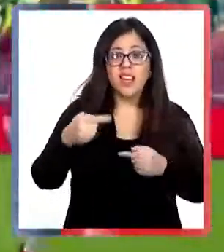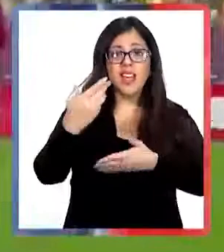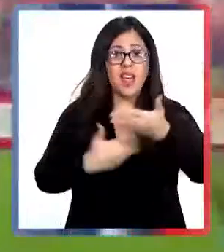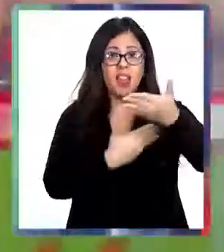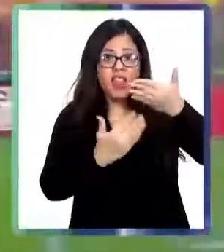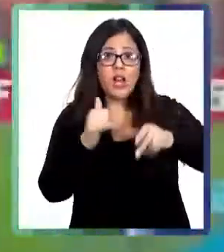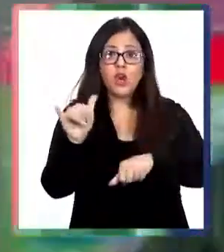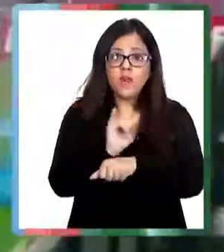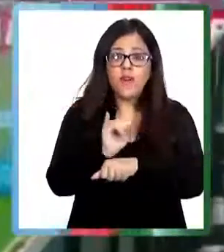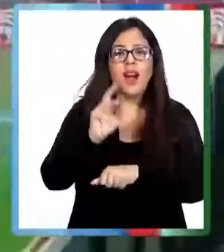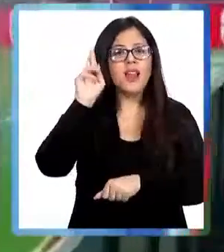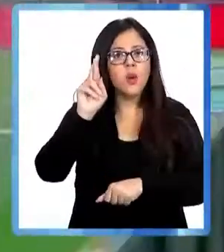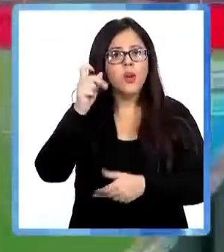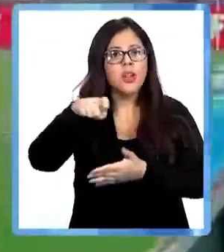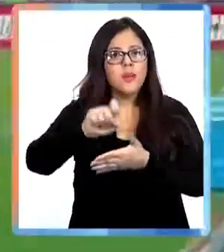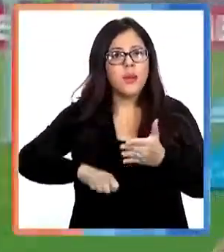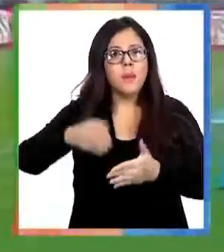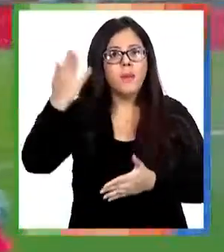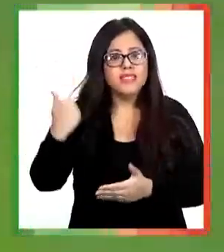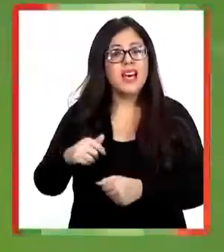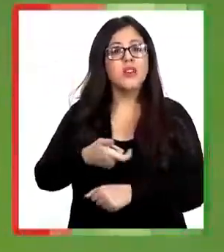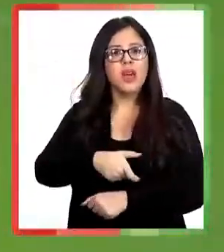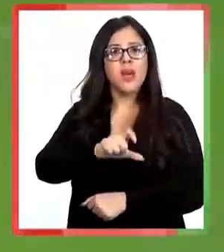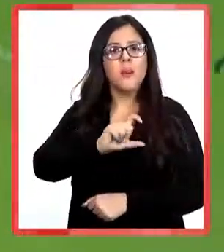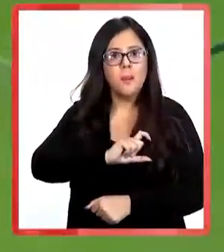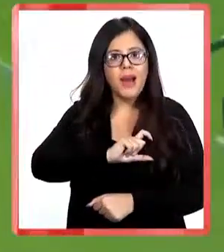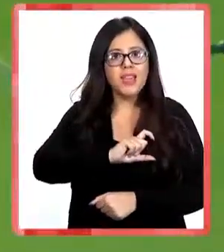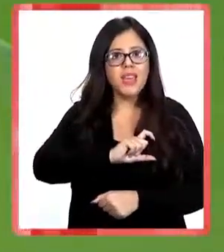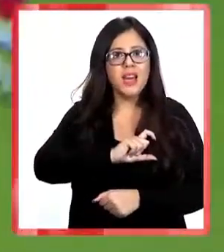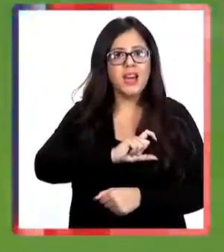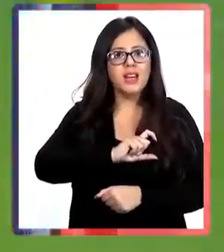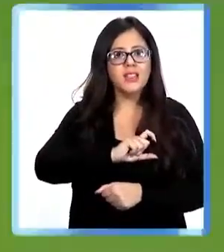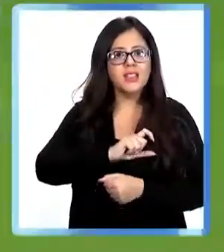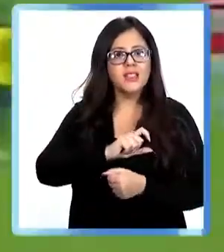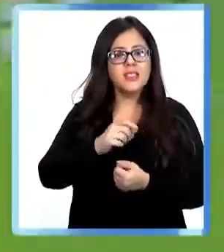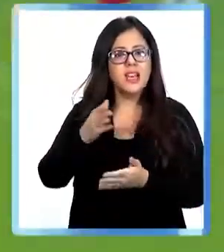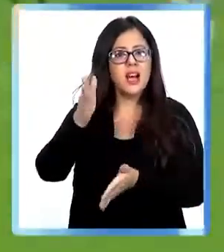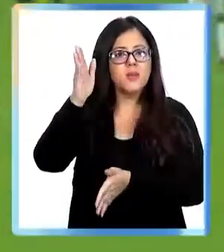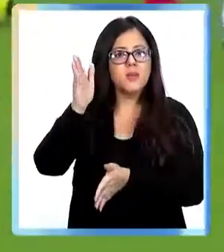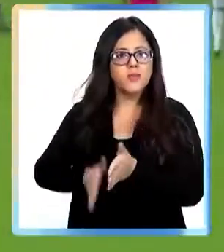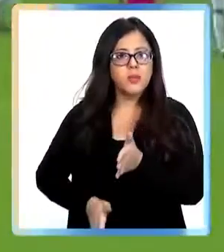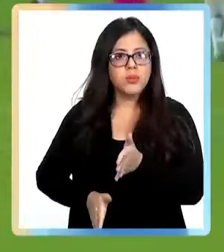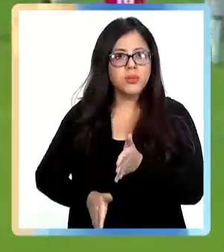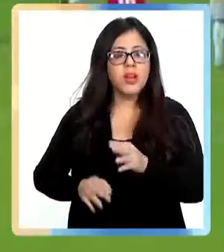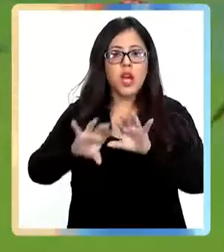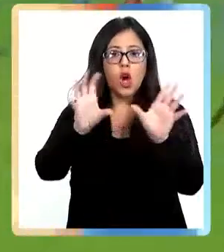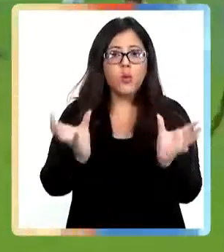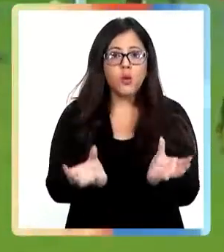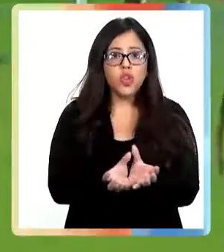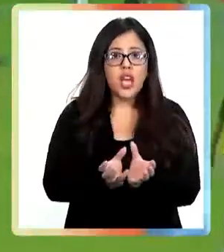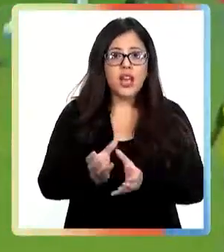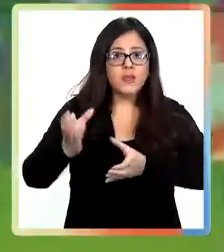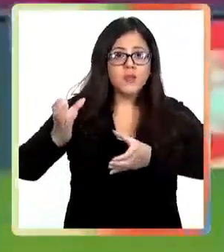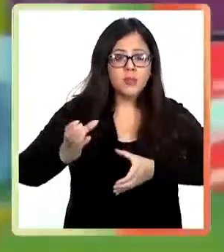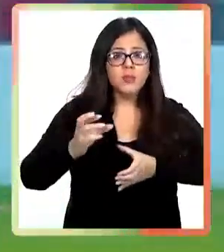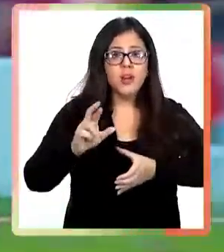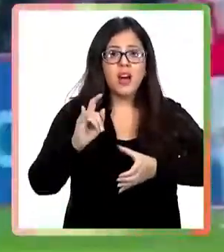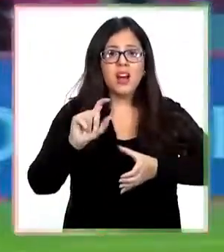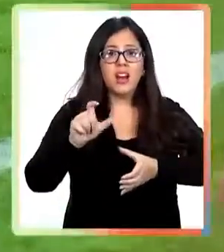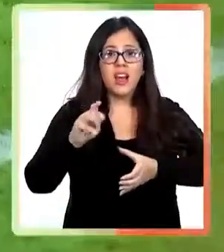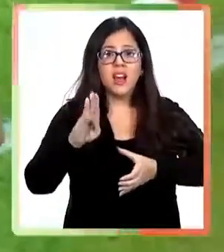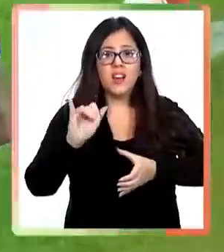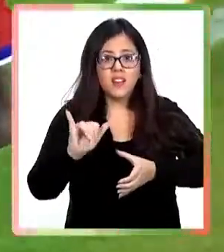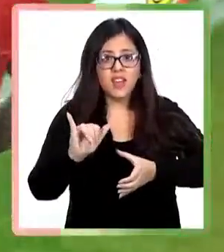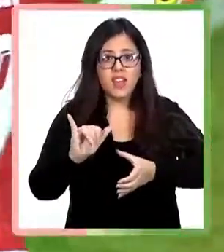que el mes pasado España fue descalificado del Mundial de Rugby 2022 por alinear a un jugador no elegible en 2